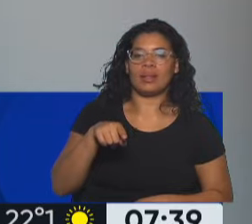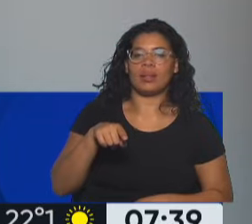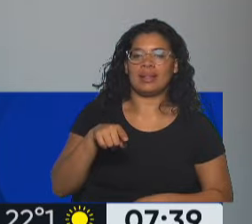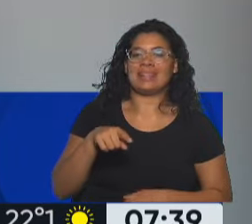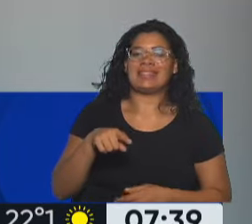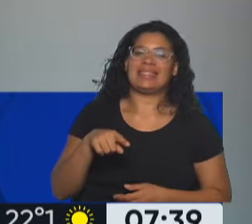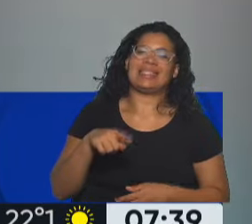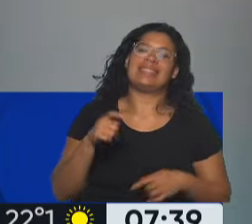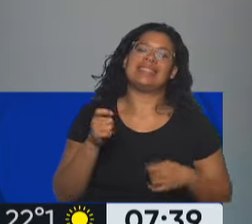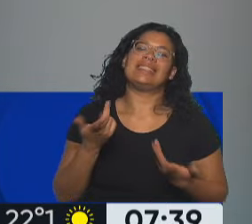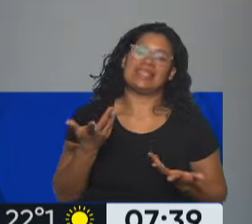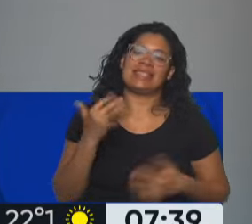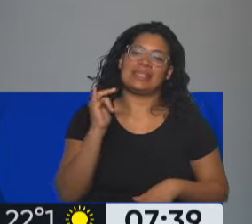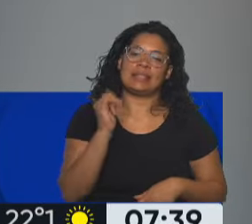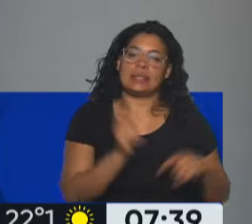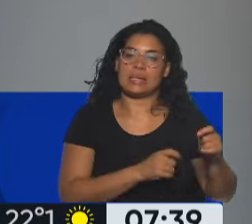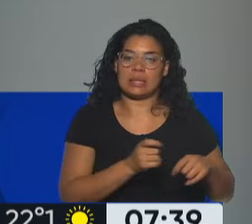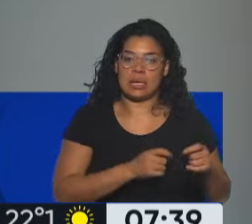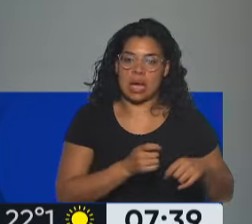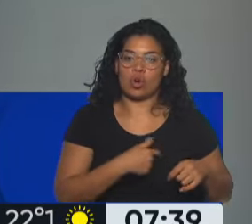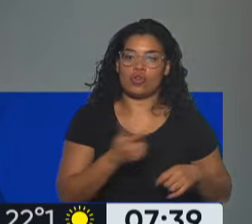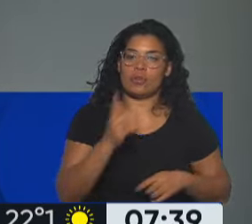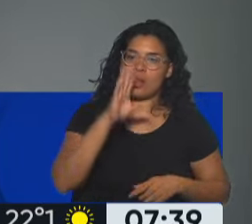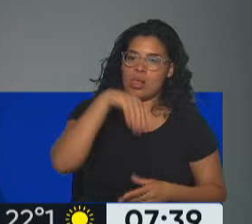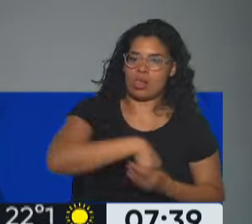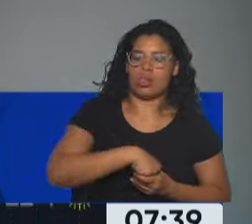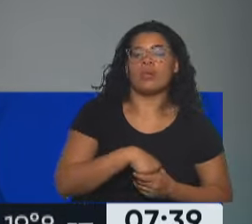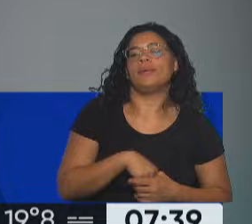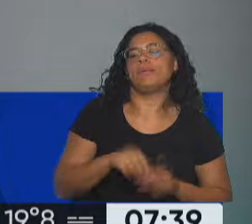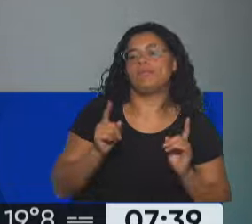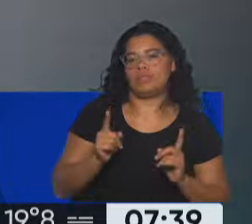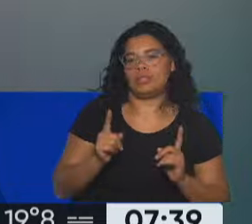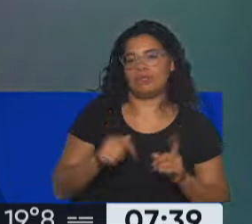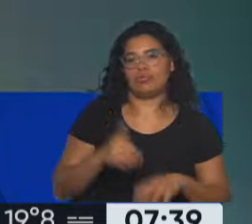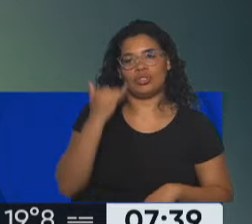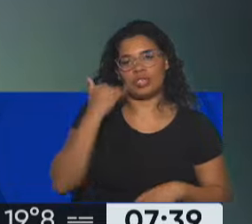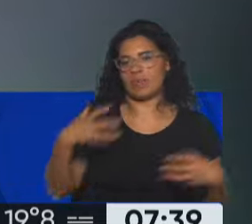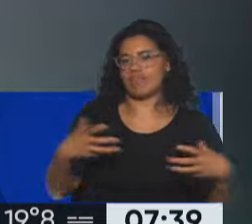santiagueño, una nueva red de narcotráfico que por el momento fue desbaratada.